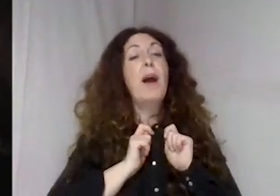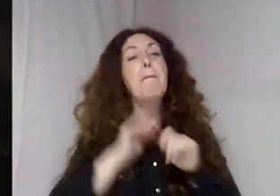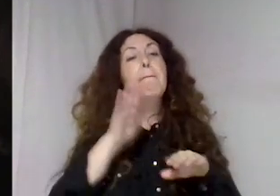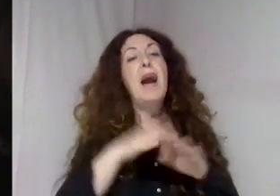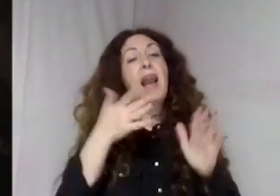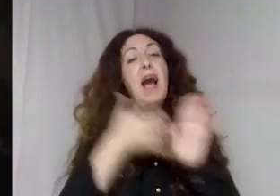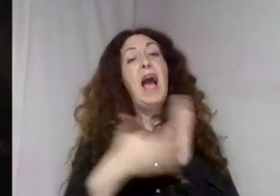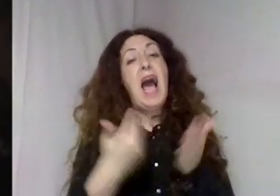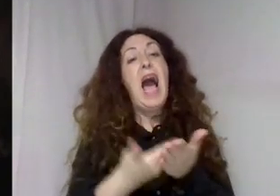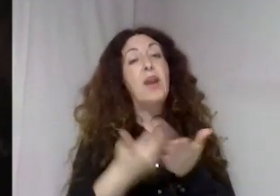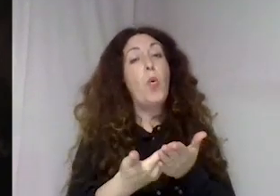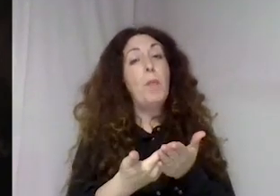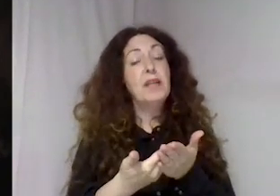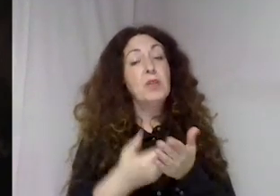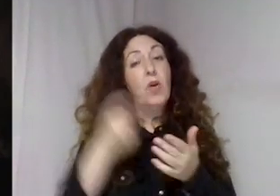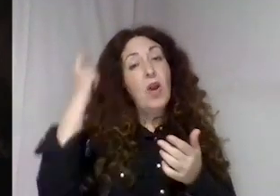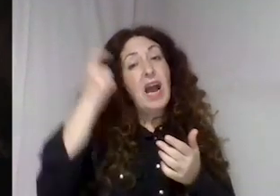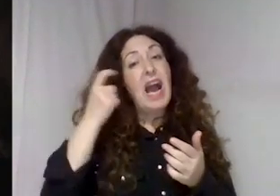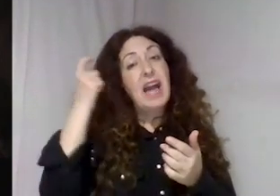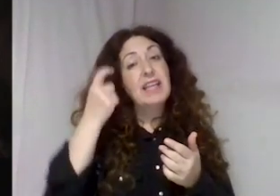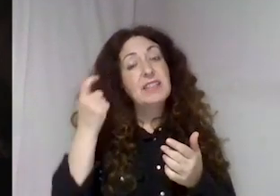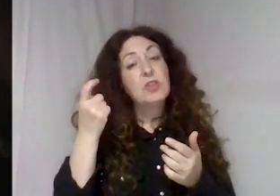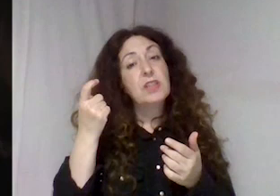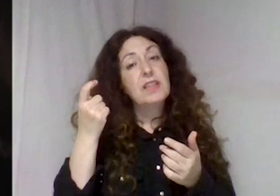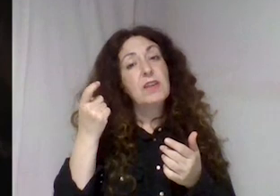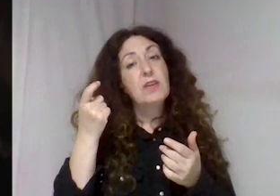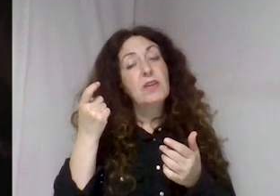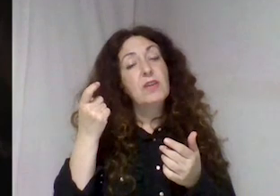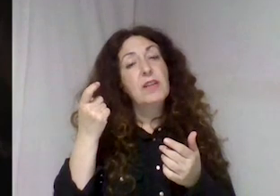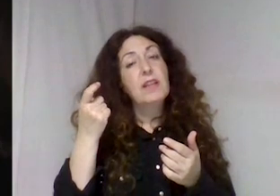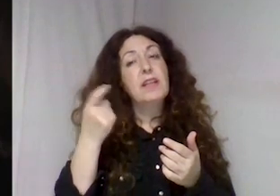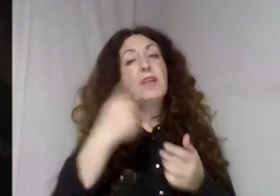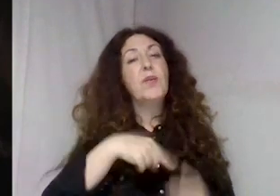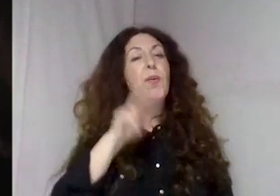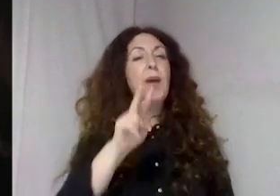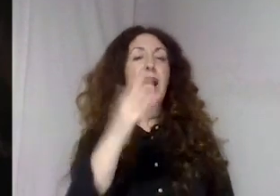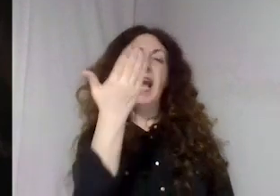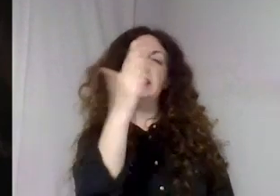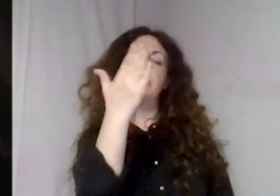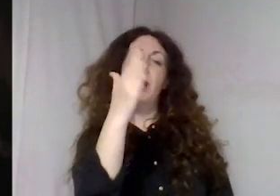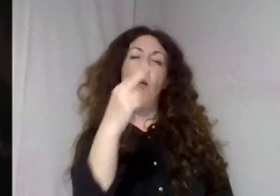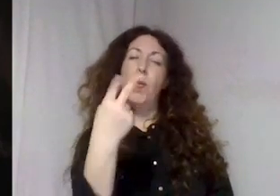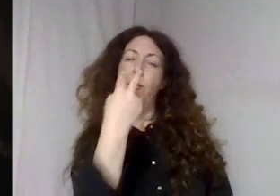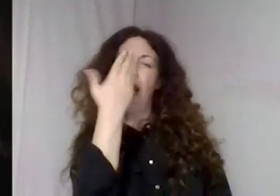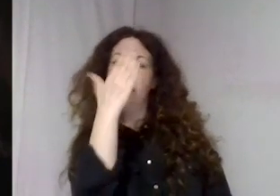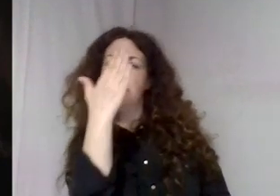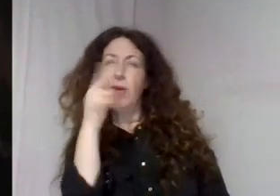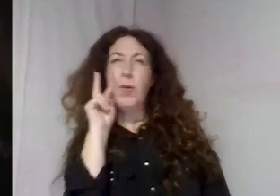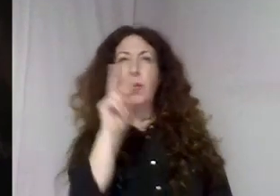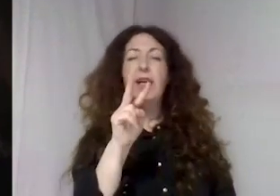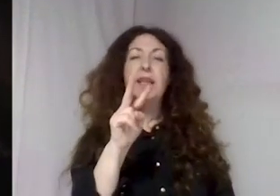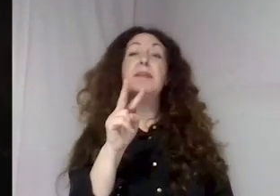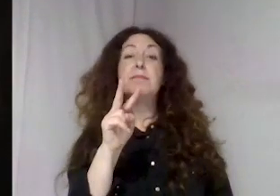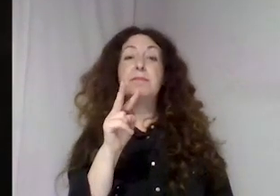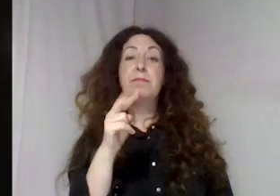de confine. Tú has dado la clave. Pero entonces nos daría la clave para entender justamente el argumento, que es un argumento aristotélico, que